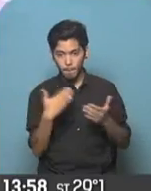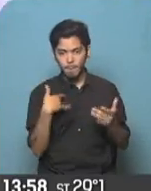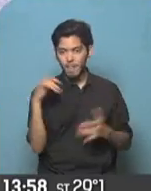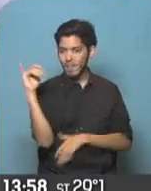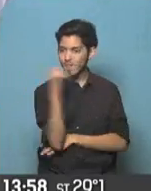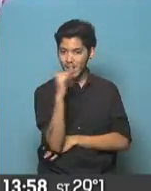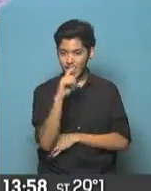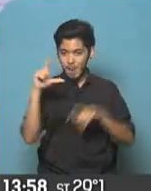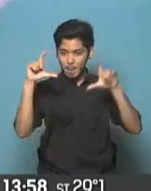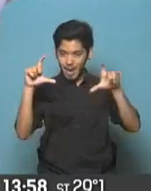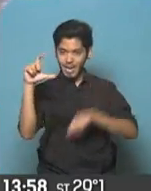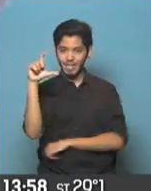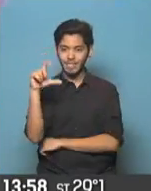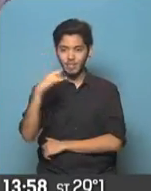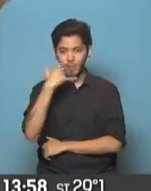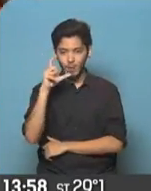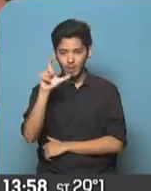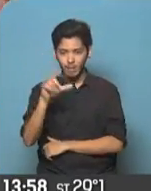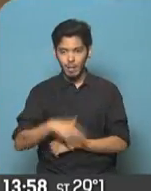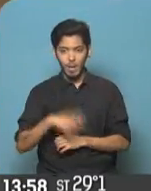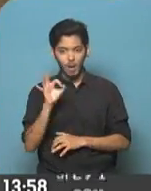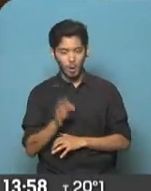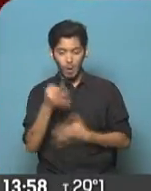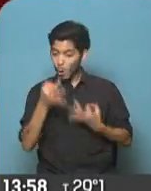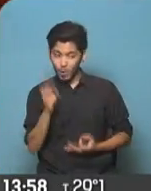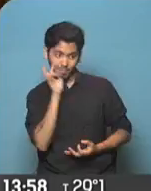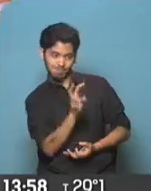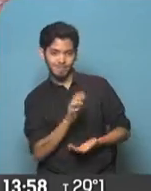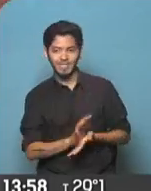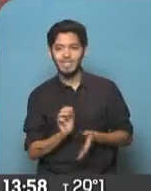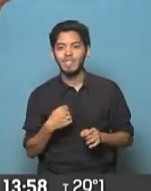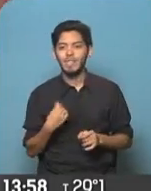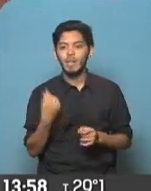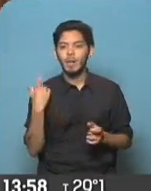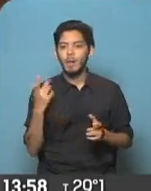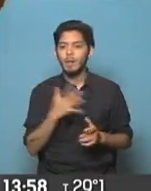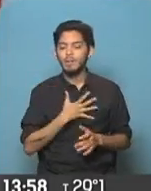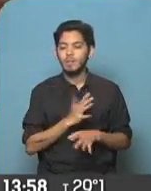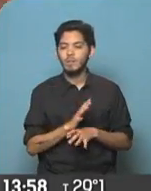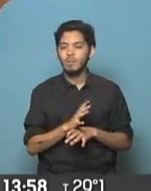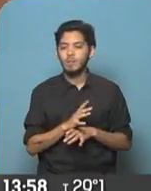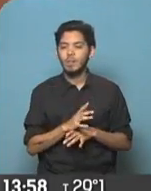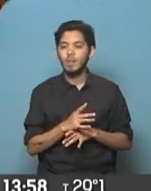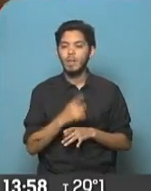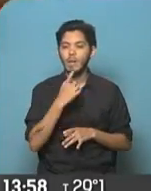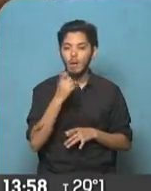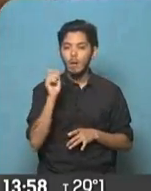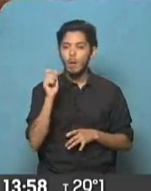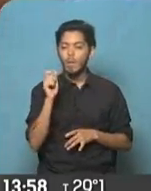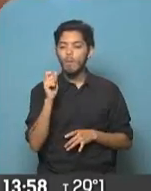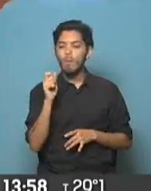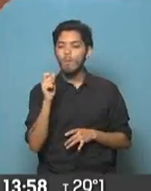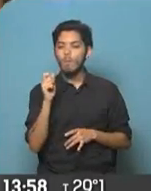y vamos a aprovechar bueno un pálpito para el partido de mañana para el superclase rivero boca y por cuántos goles